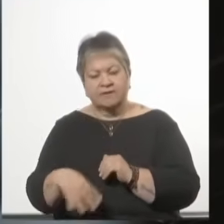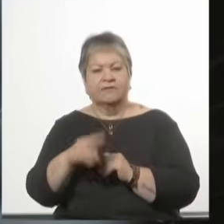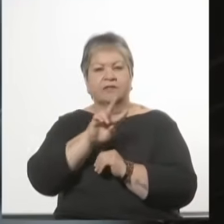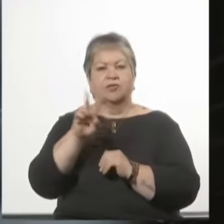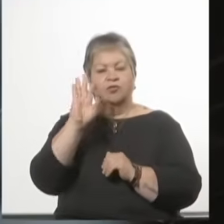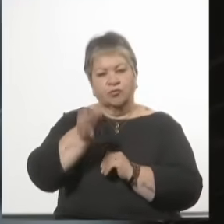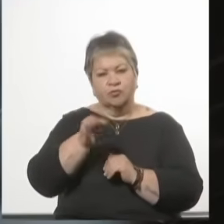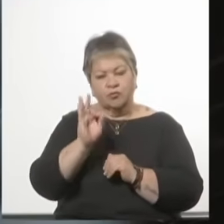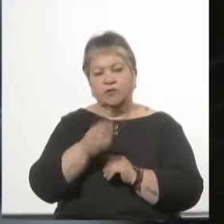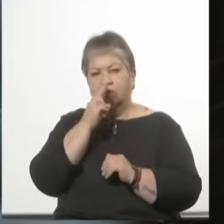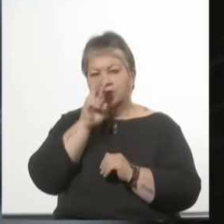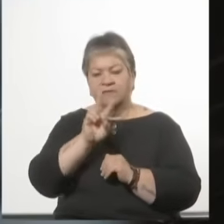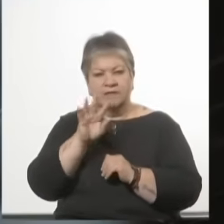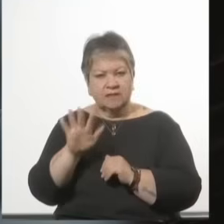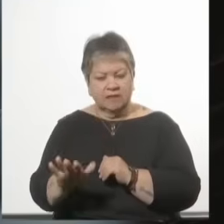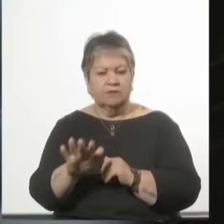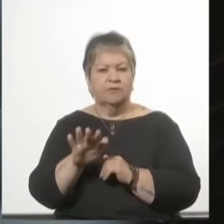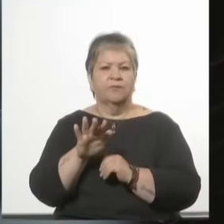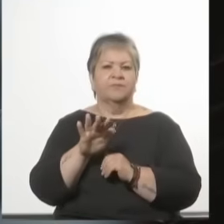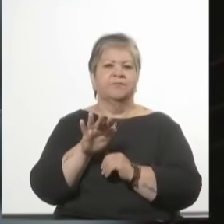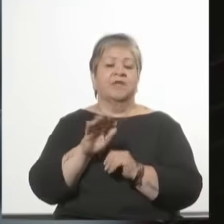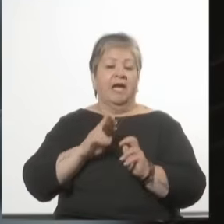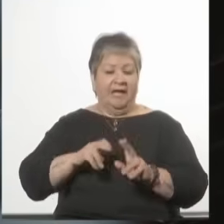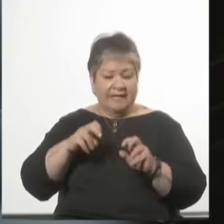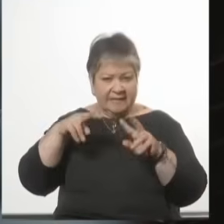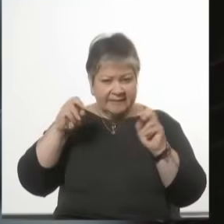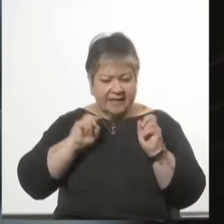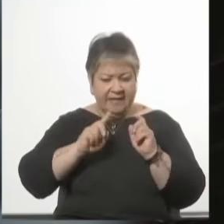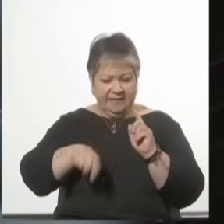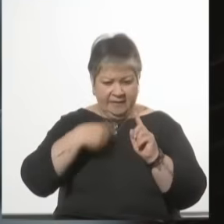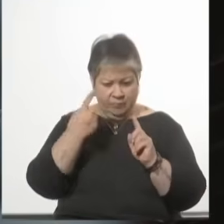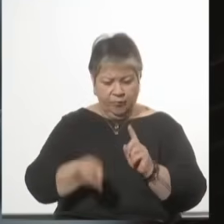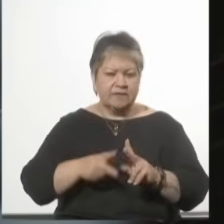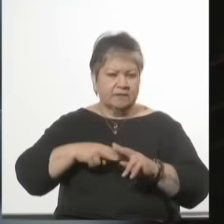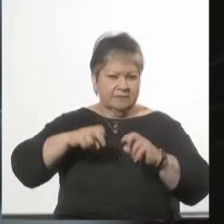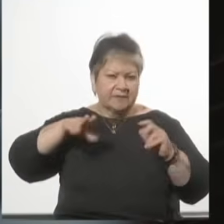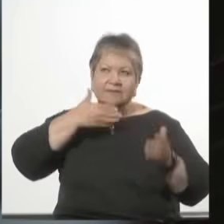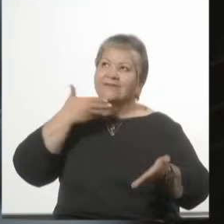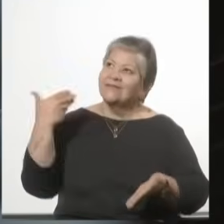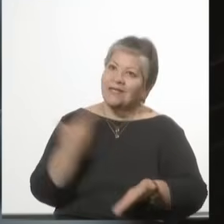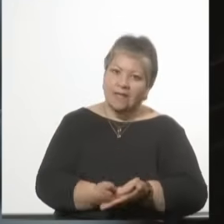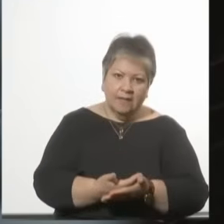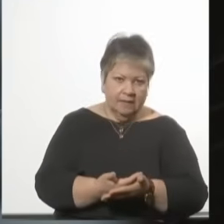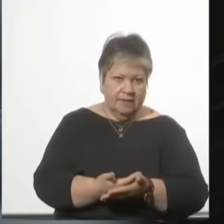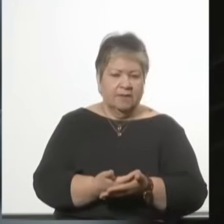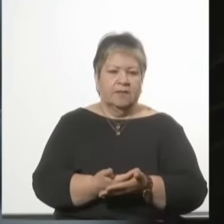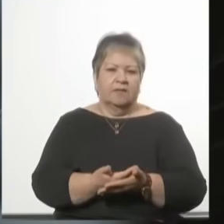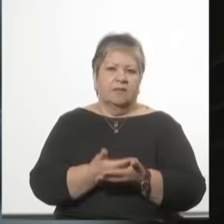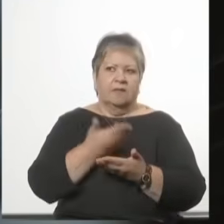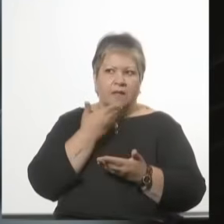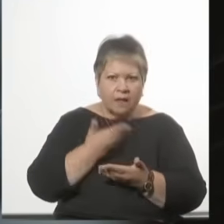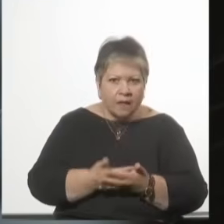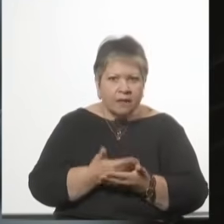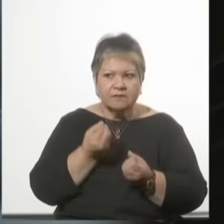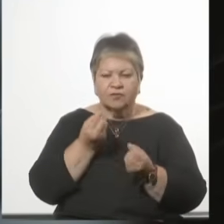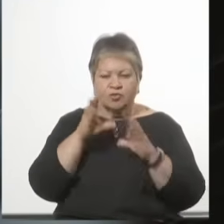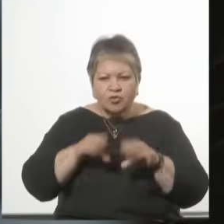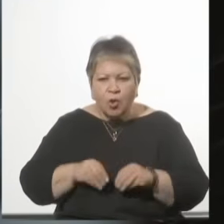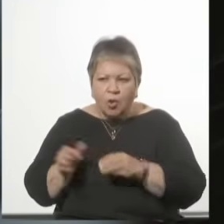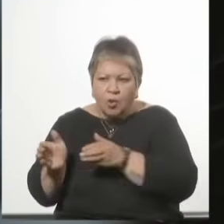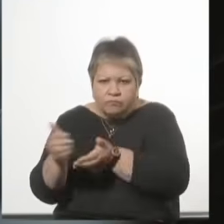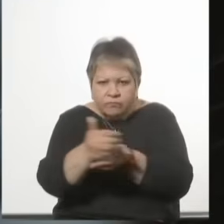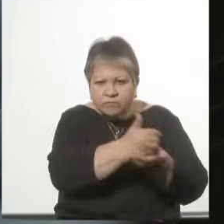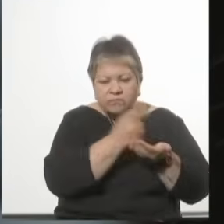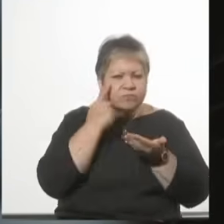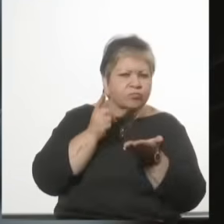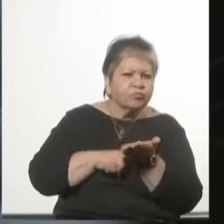de 2025, en la que luego de analizar, no sin perplejidad, todos los indicios relevados respecto de la